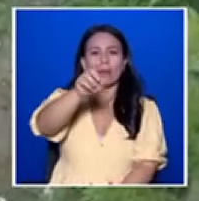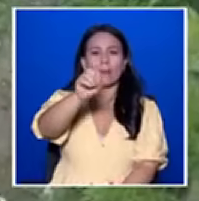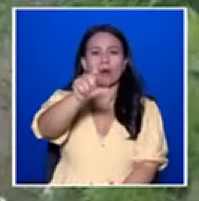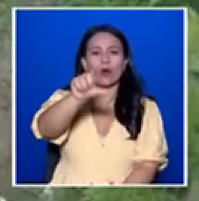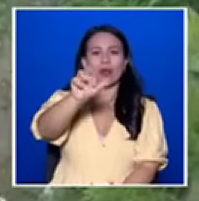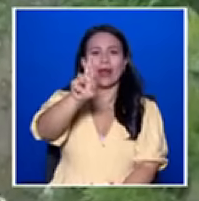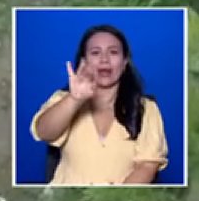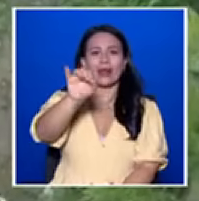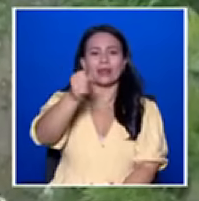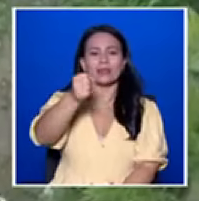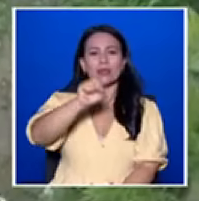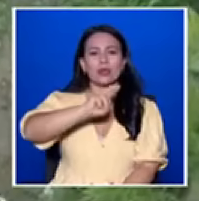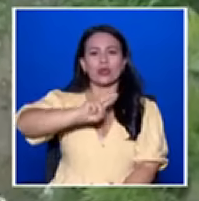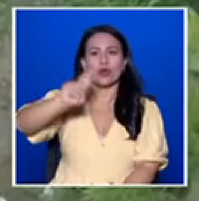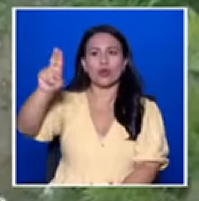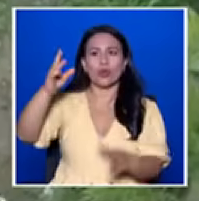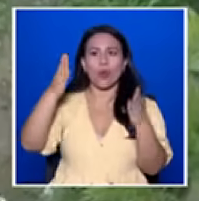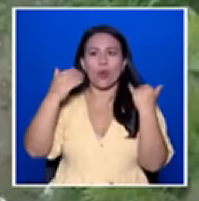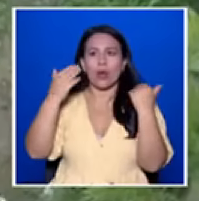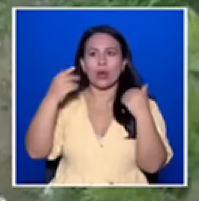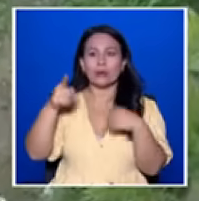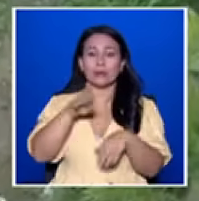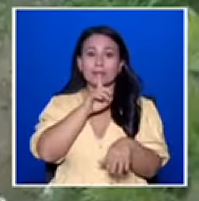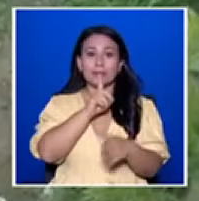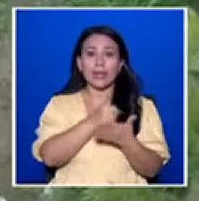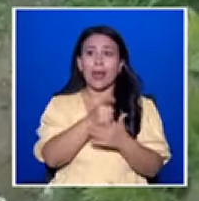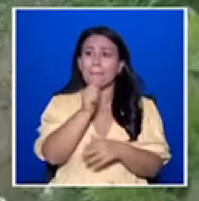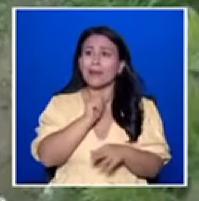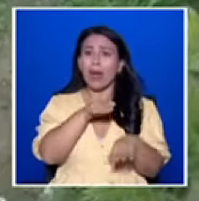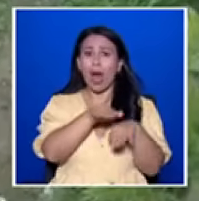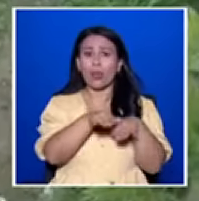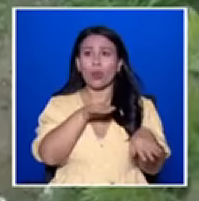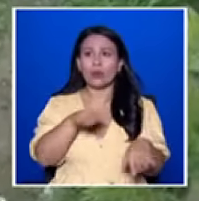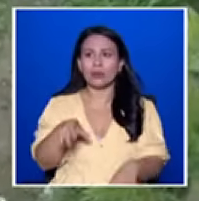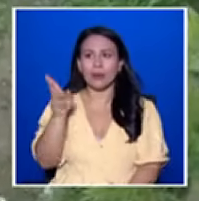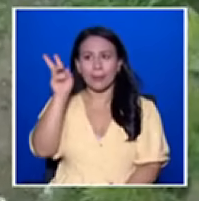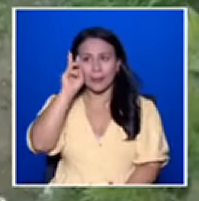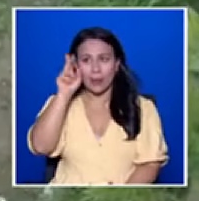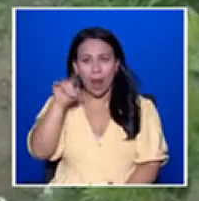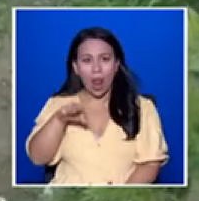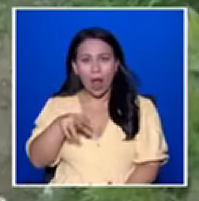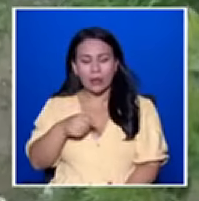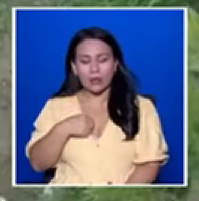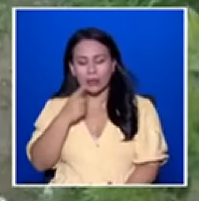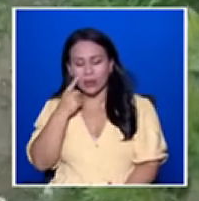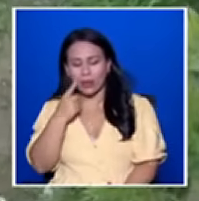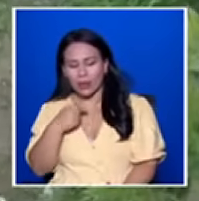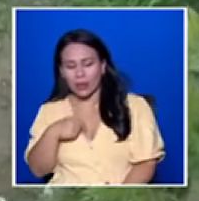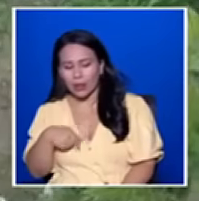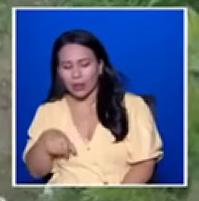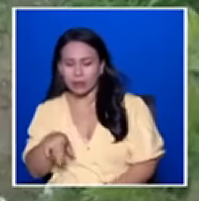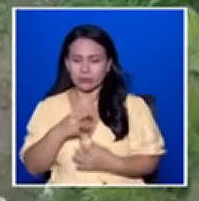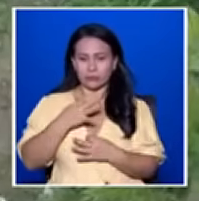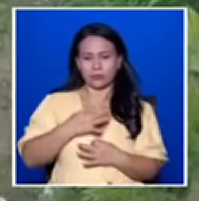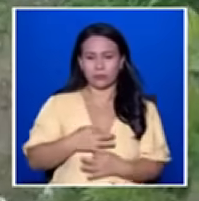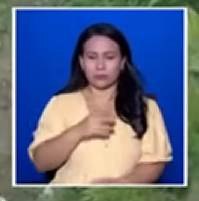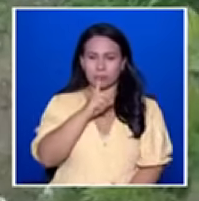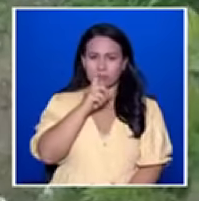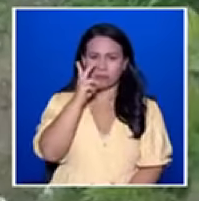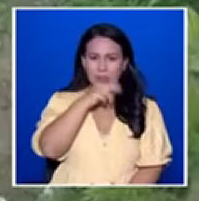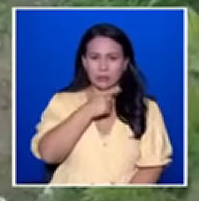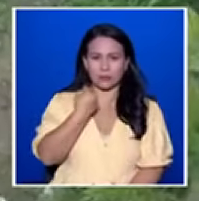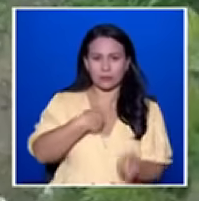centro comercial ubicado en el norte de Guayaquil. Ya ni siquiera los estacionamientos de estos establecimientos dan la seguridad del caso. Veíamos cómo ese delincuente intentó abrir